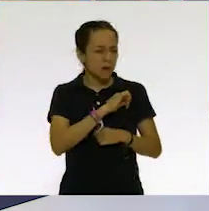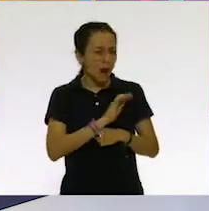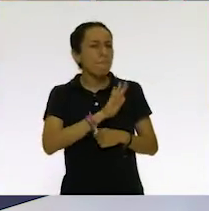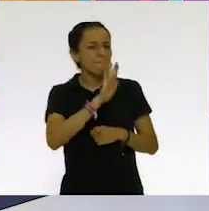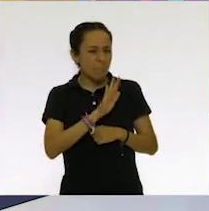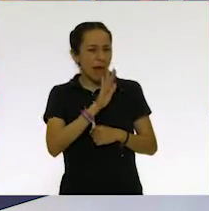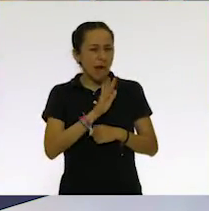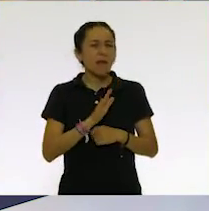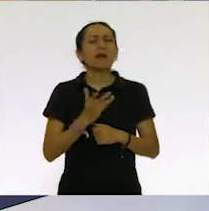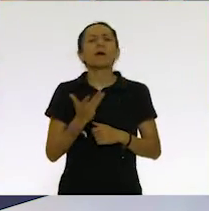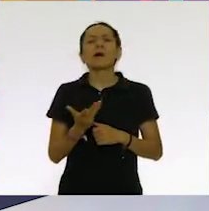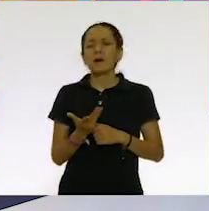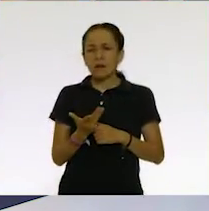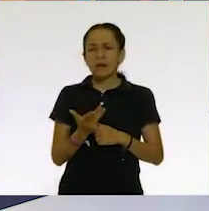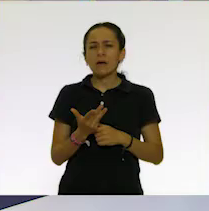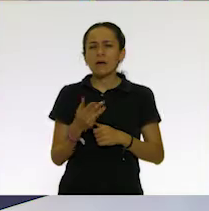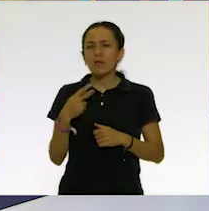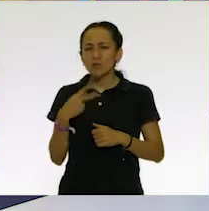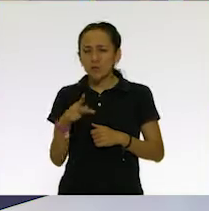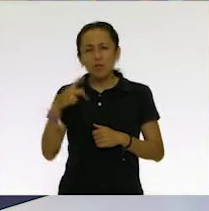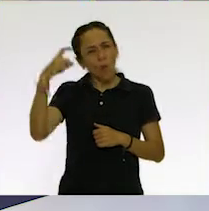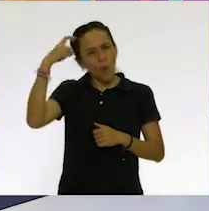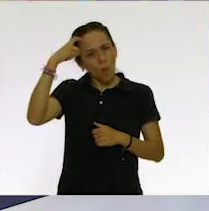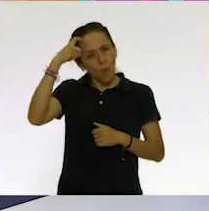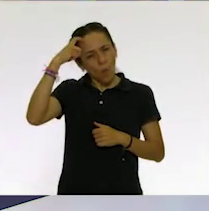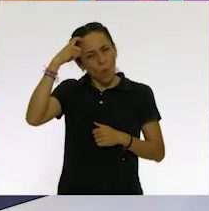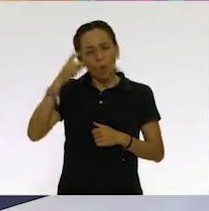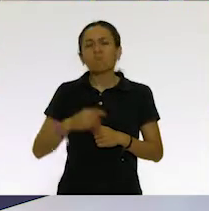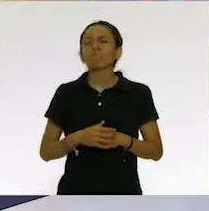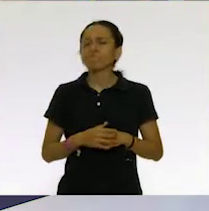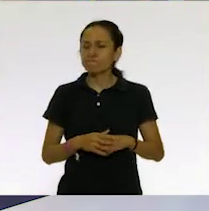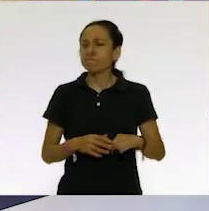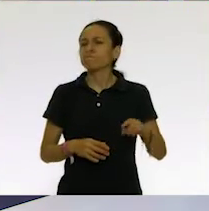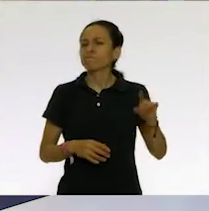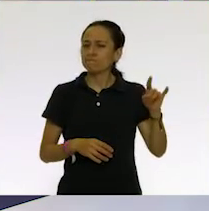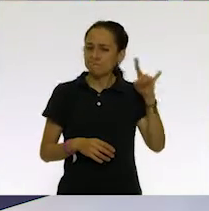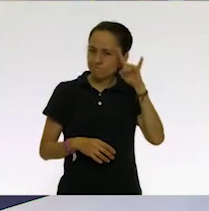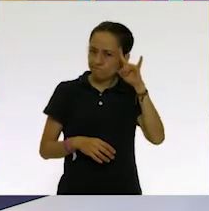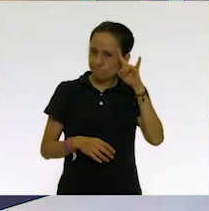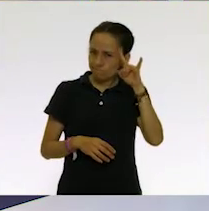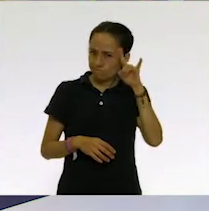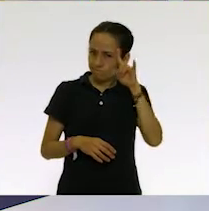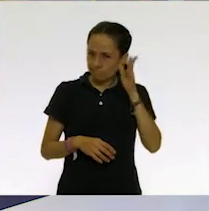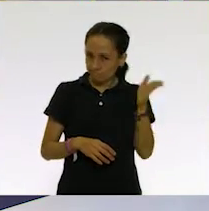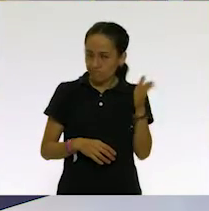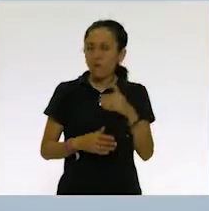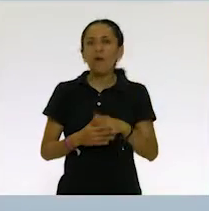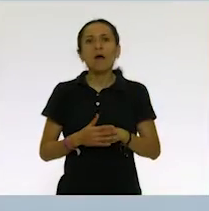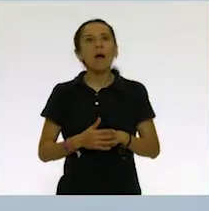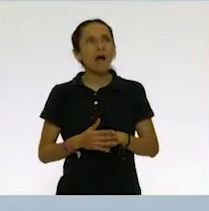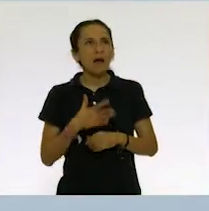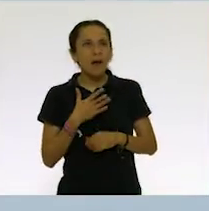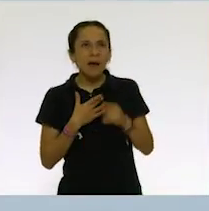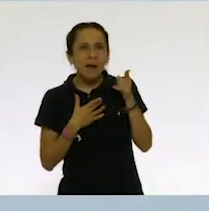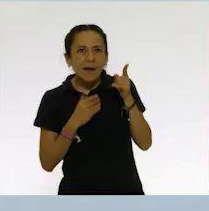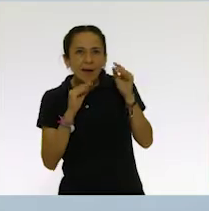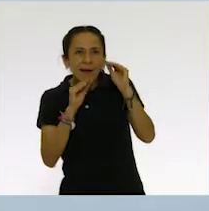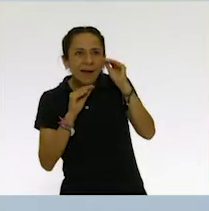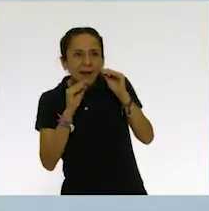izquierdo. Por lo tanto, debe corresponder esta parte. ¡Muy bien! ¿Y qué crees, Oscar? Presten atención. A